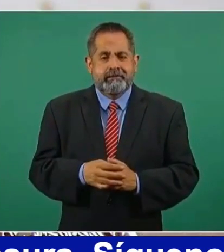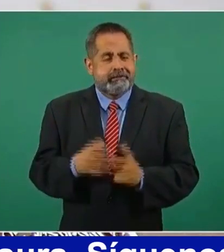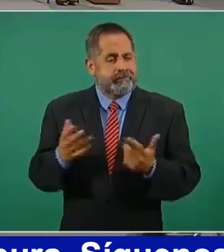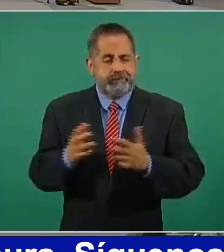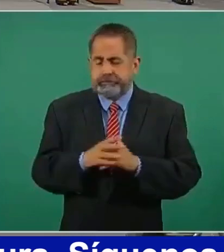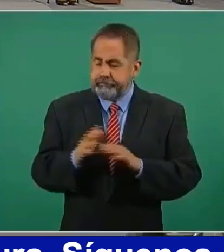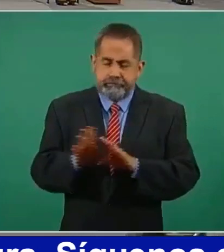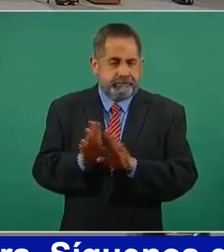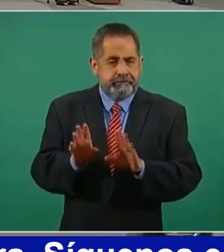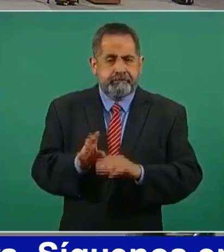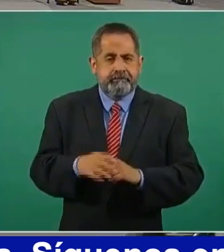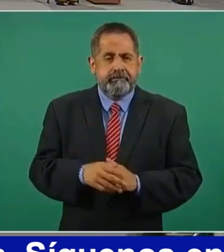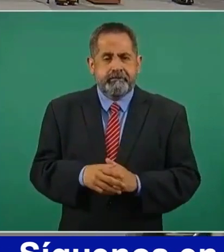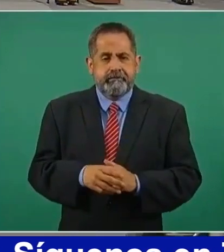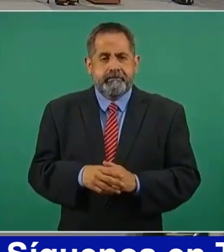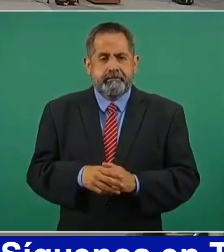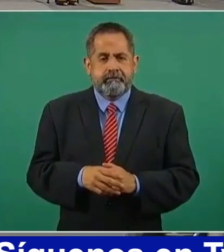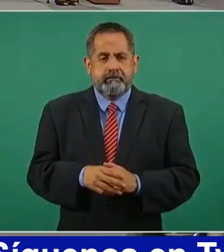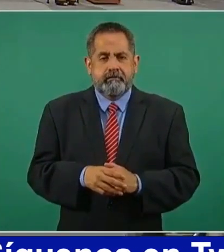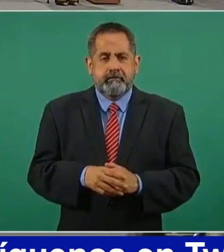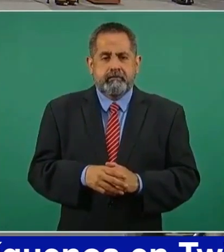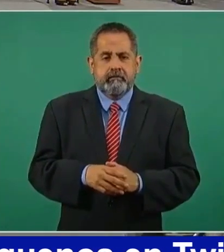Entonces tenemos